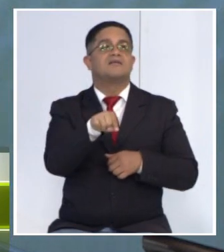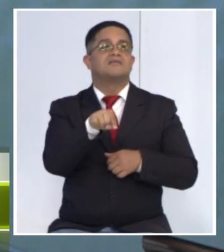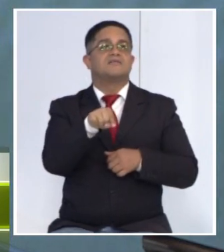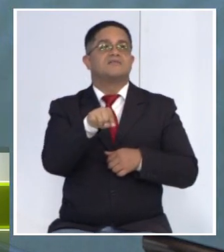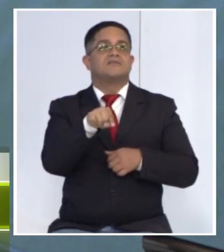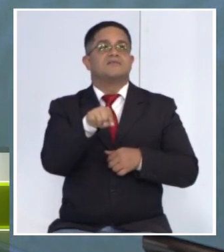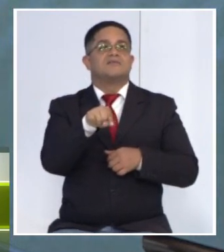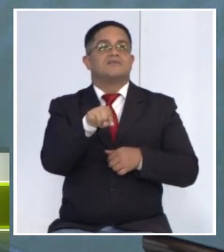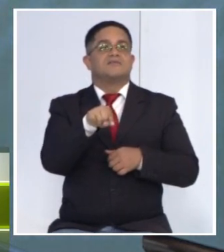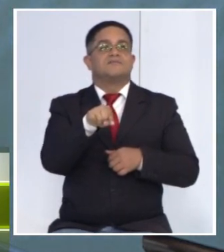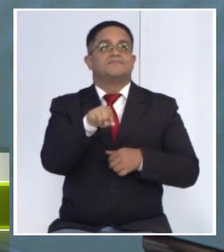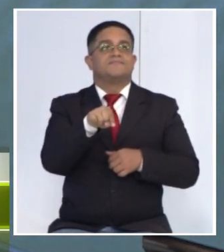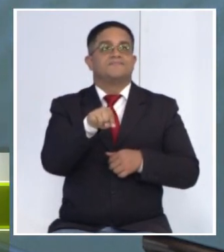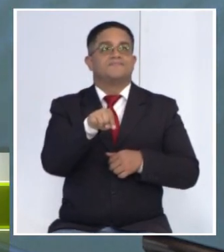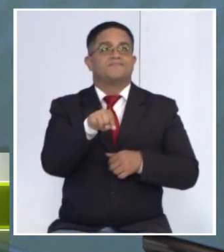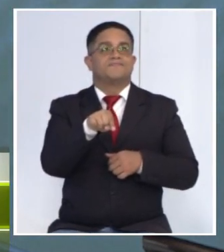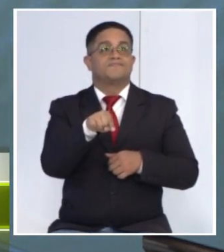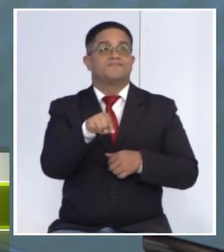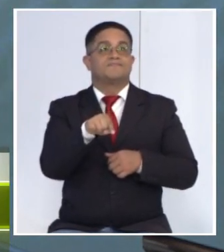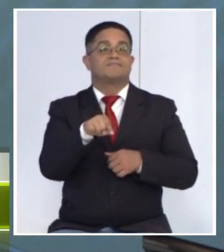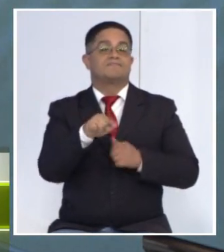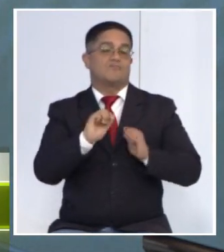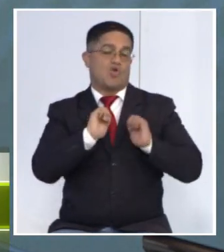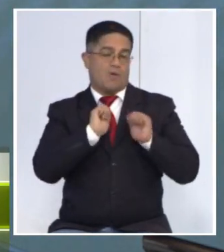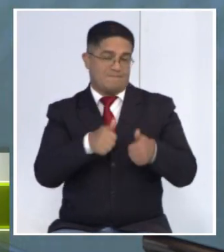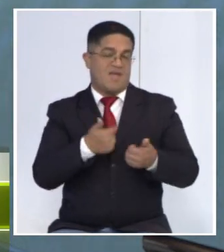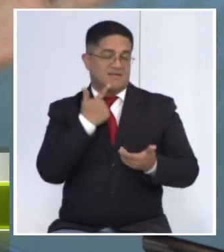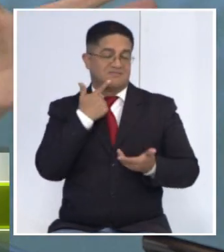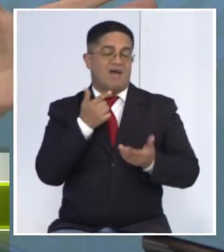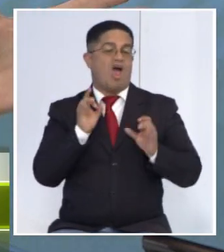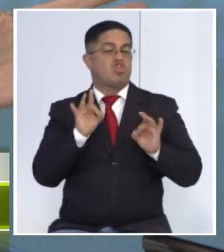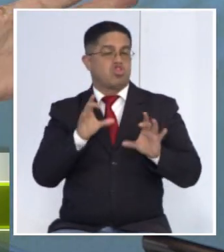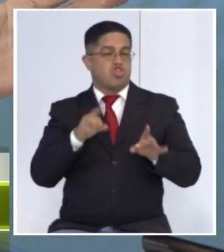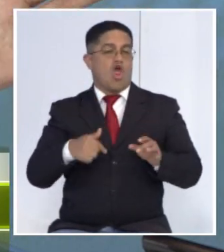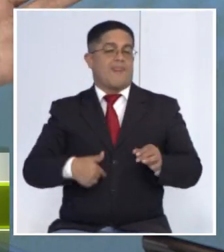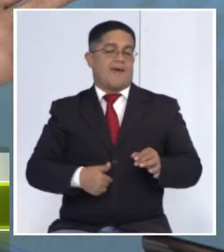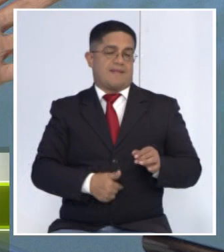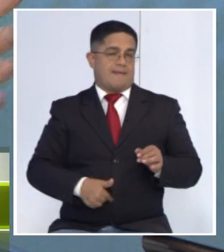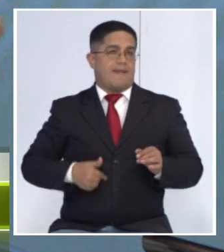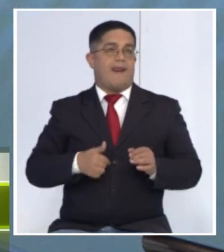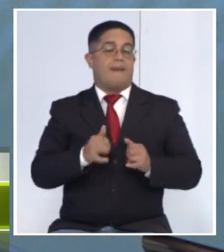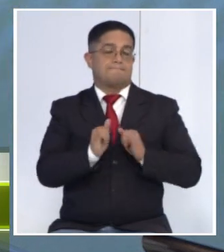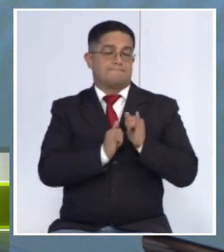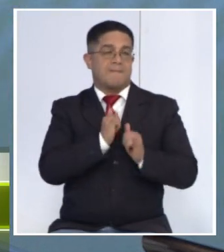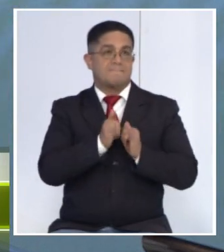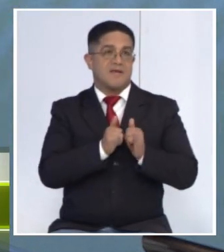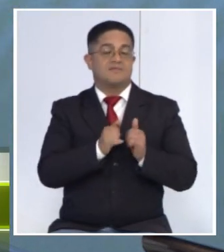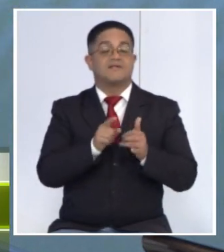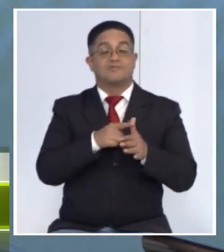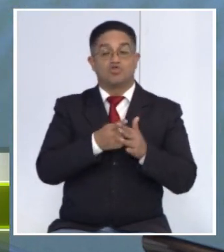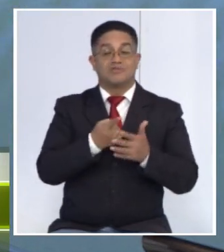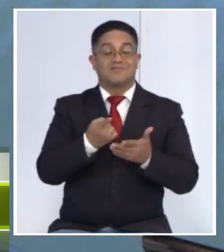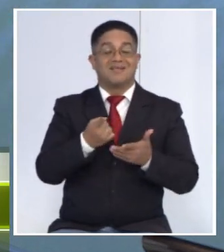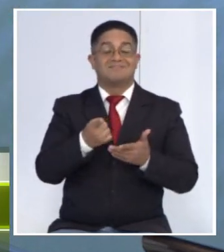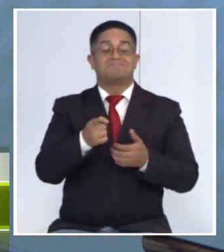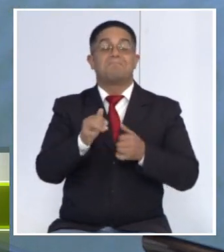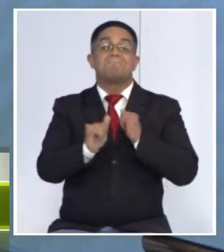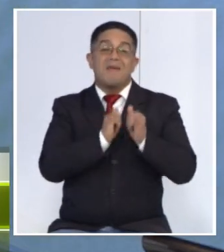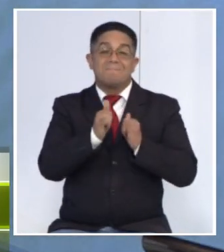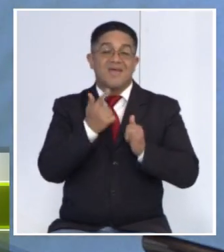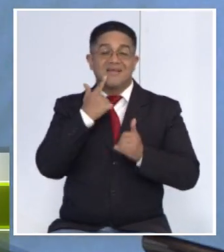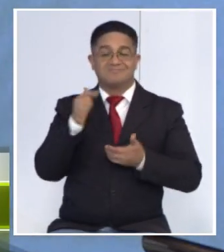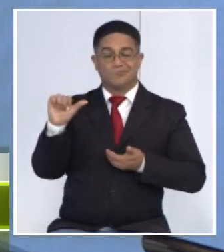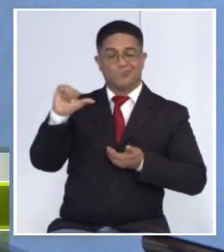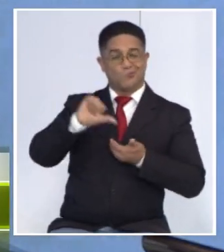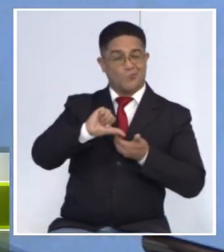se distiende y les empieza a doler la barriguita a los bebés. Por otra parte, el bebé al usar un tetero cambia el patrón